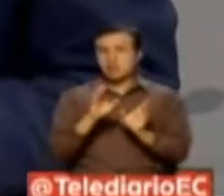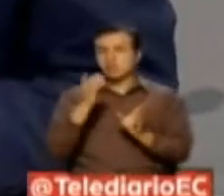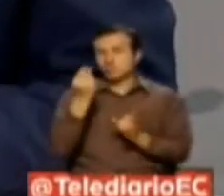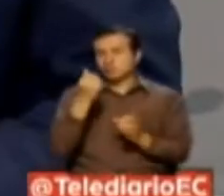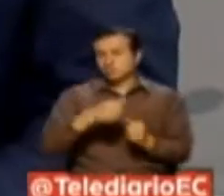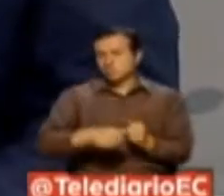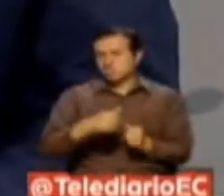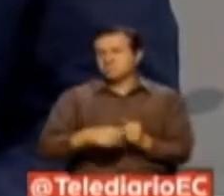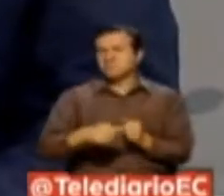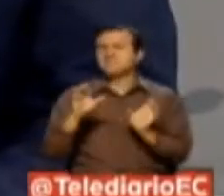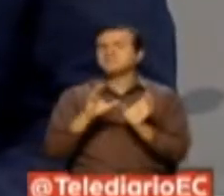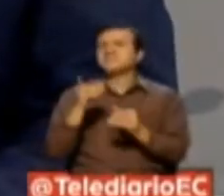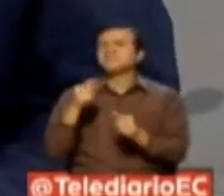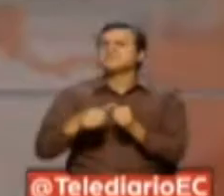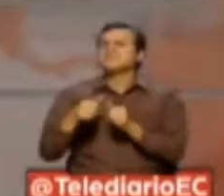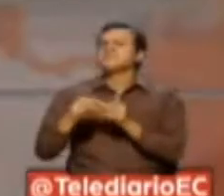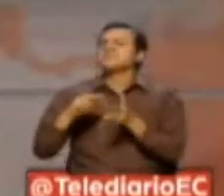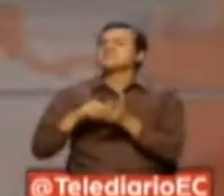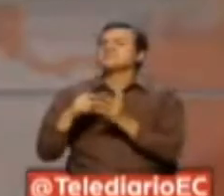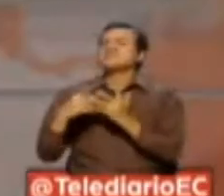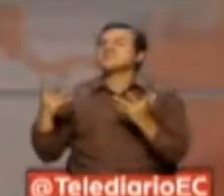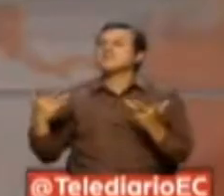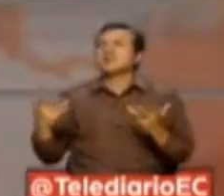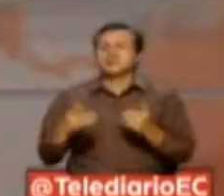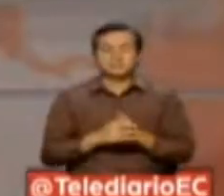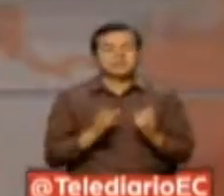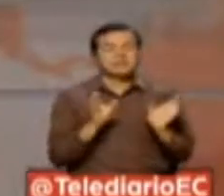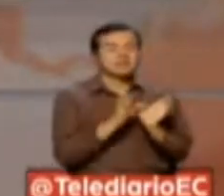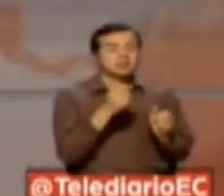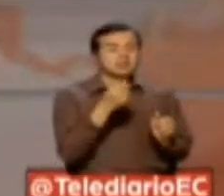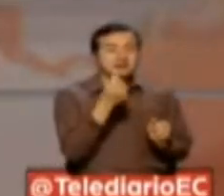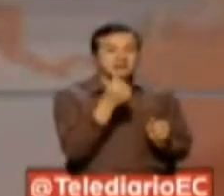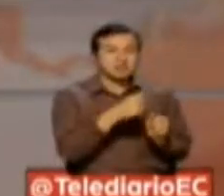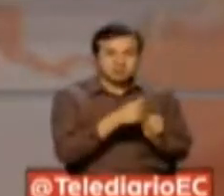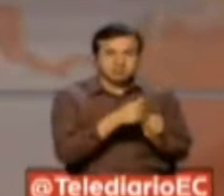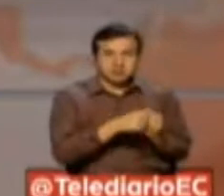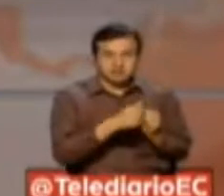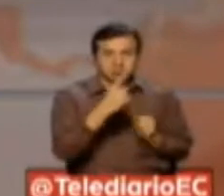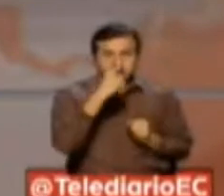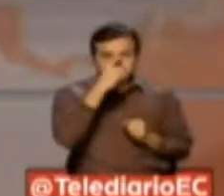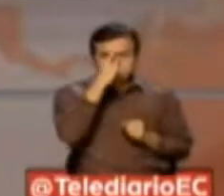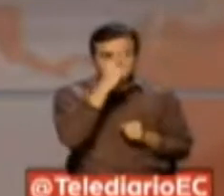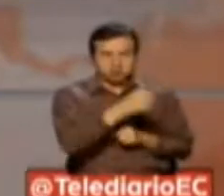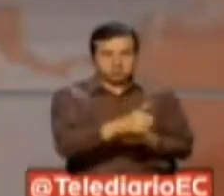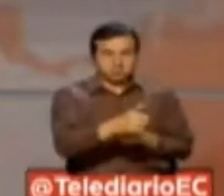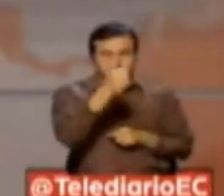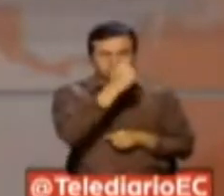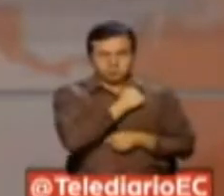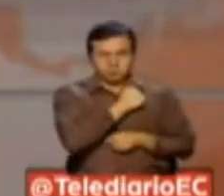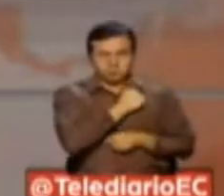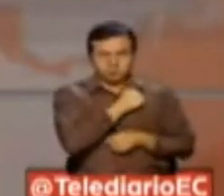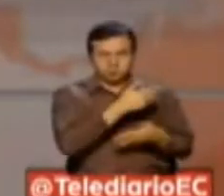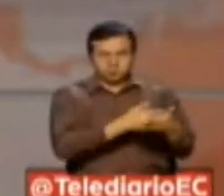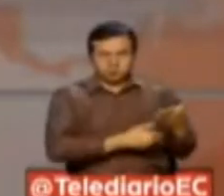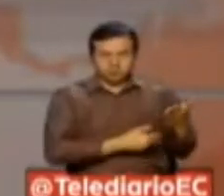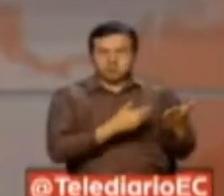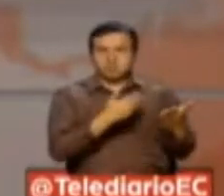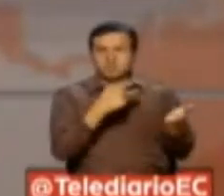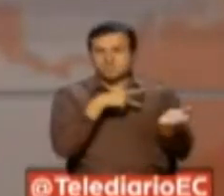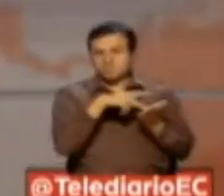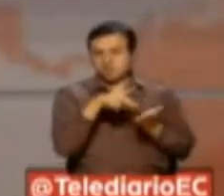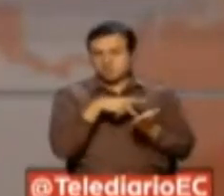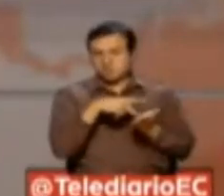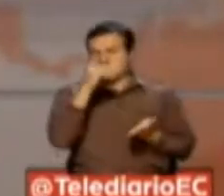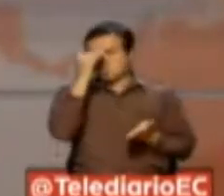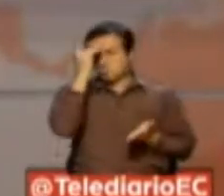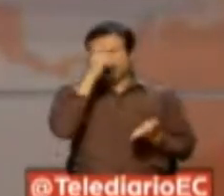tesorería de los certificados de tesorería títulos del estado con obligaciones sin compromisos de